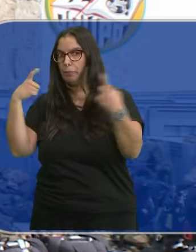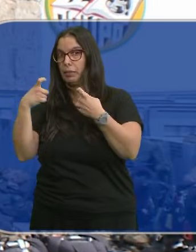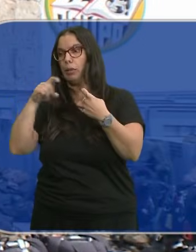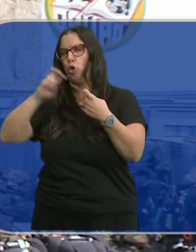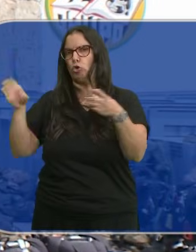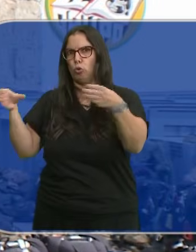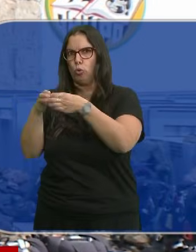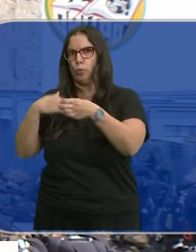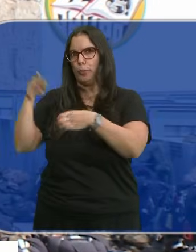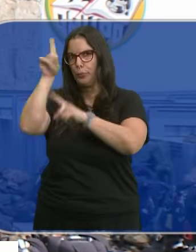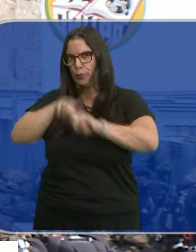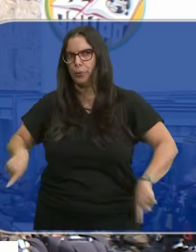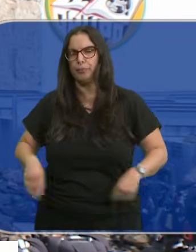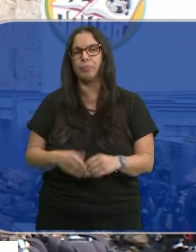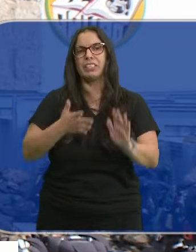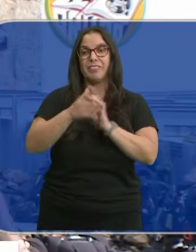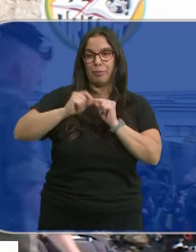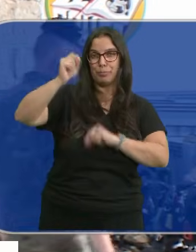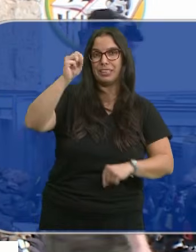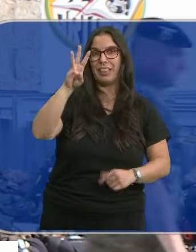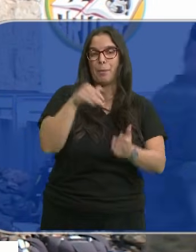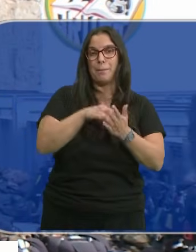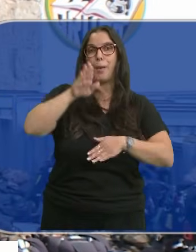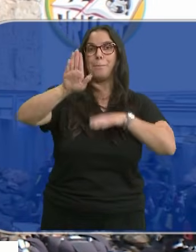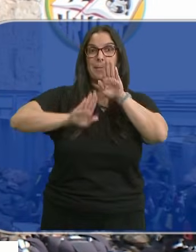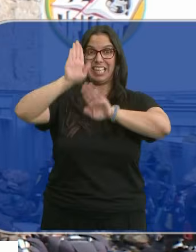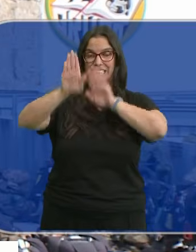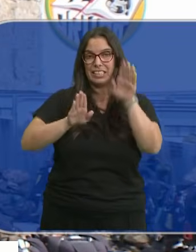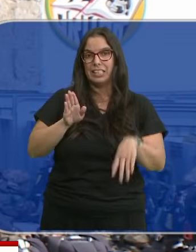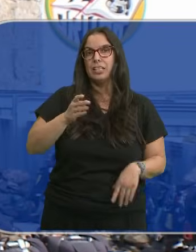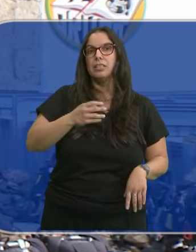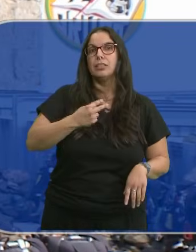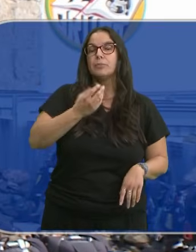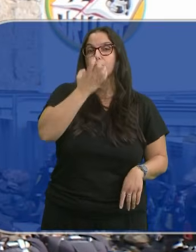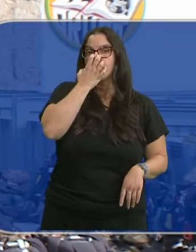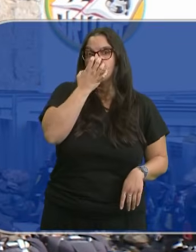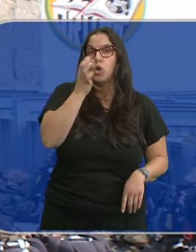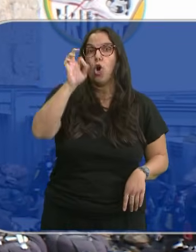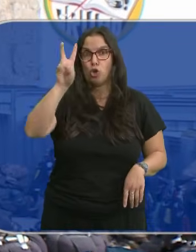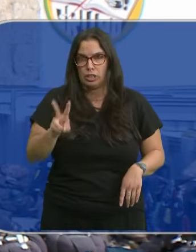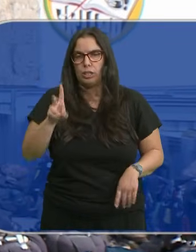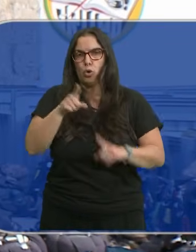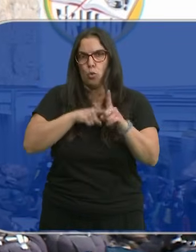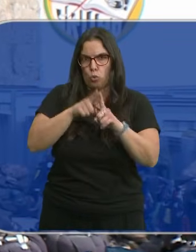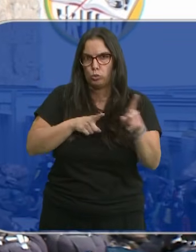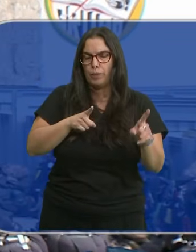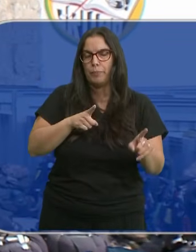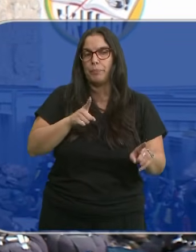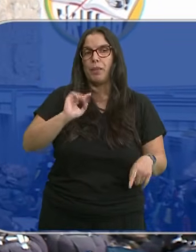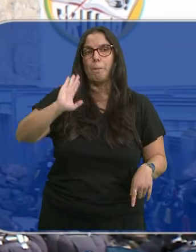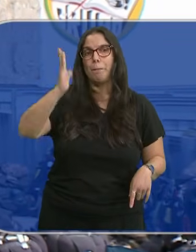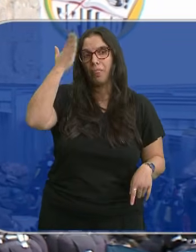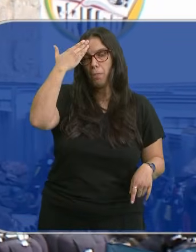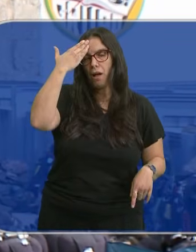Estamos hablando de por encima de los 13.000 pies con empleo de oxígeno y podemos alcanzar hasta los 30.000 pies de altura. La